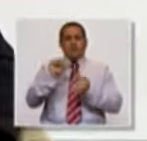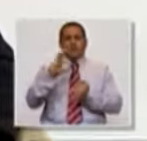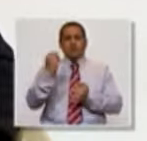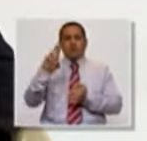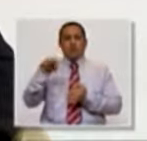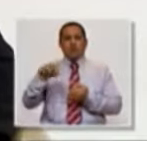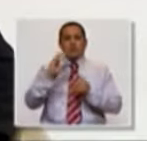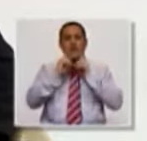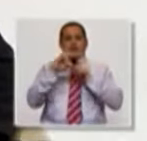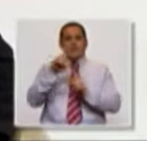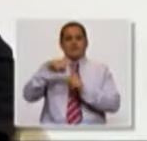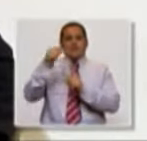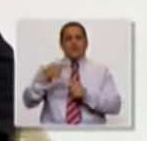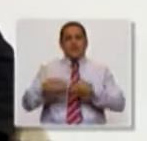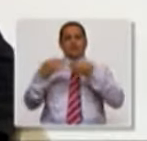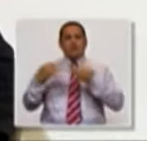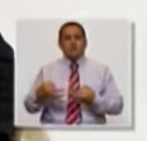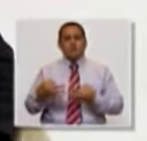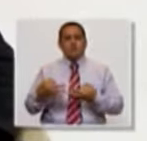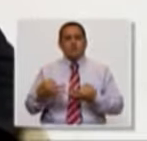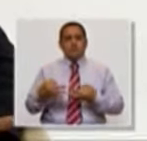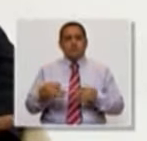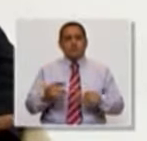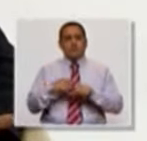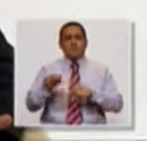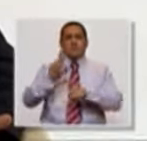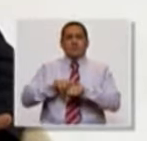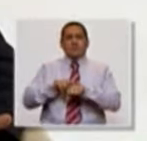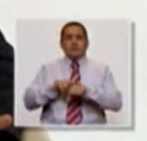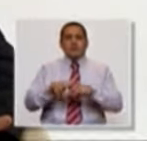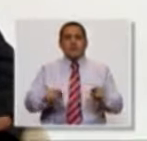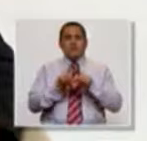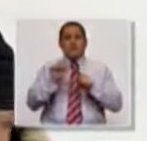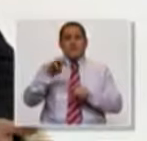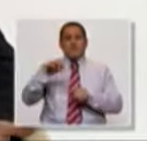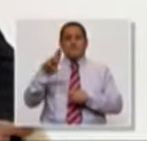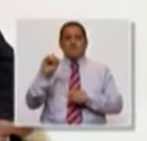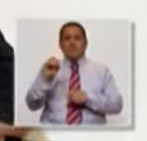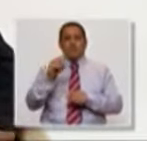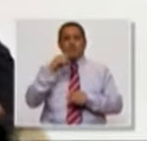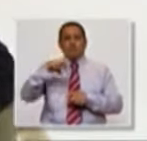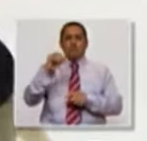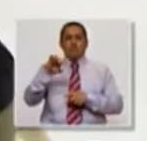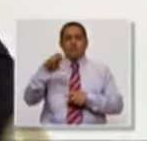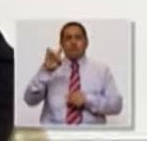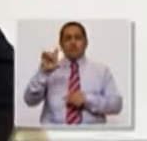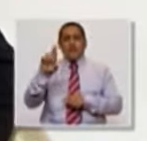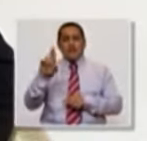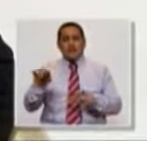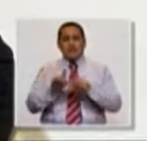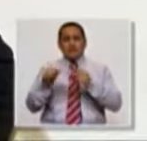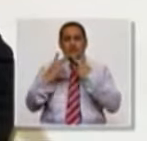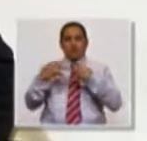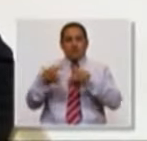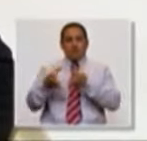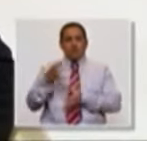habeas data, la acción de cumplimiento, naturalmente la acción de amparo, la acción popular que se ve a nivel del